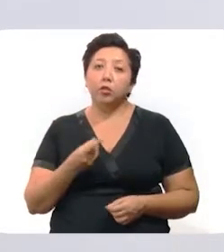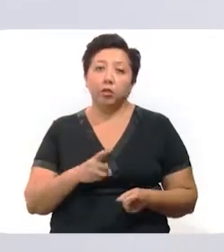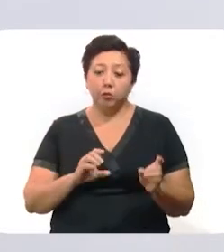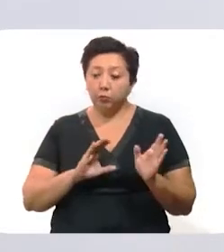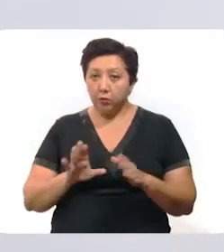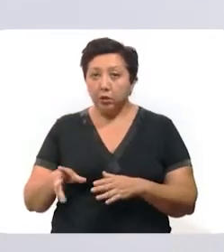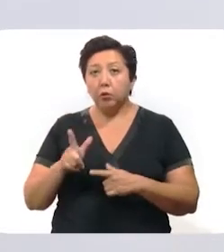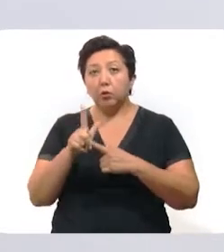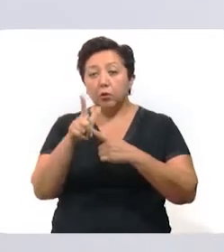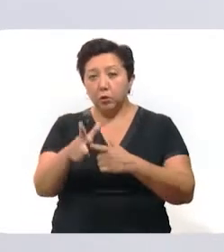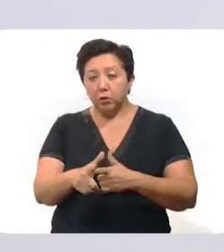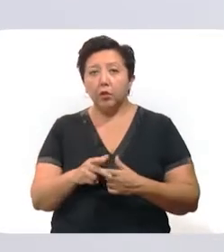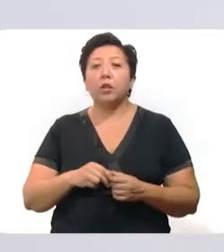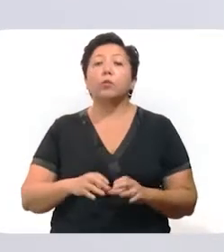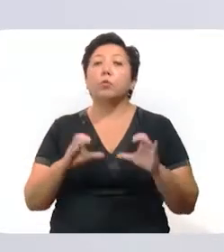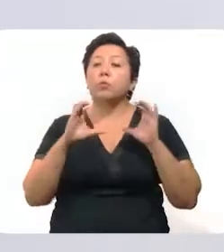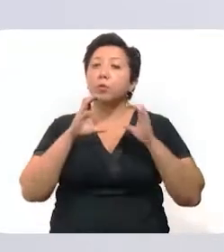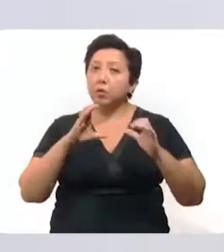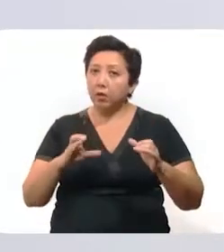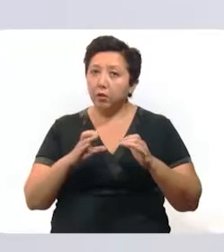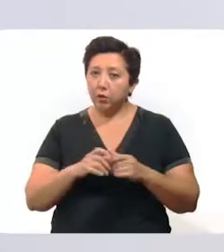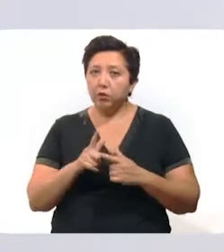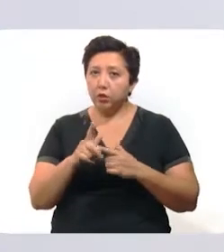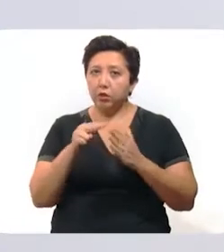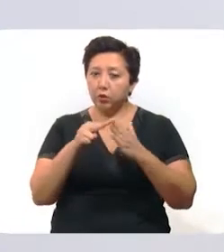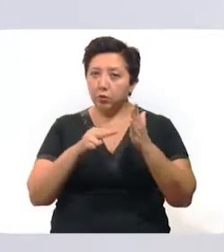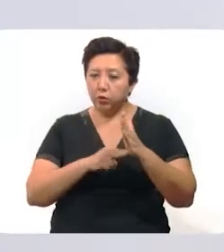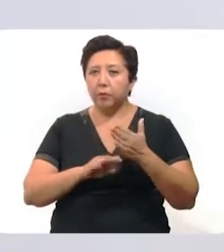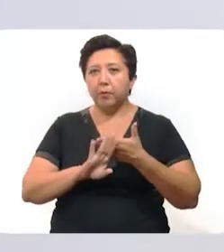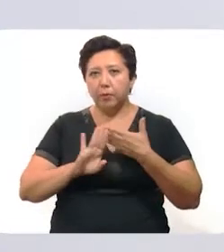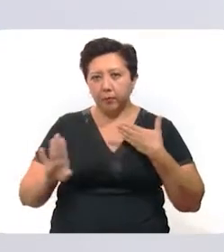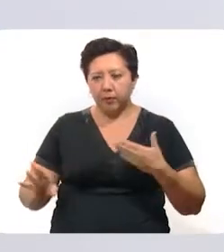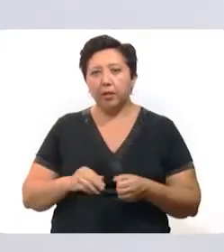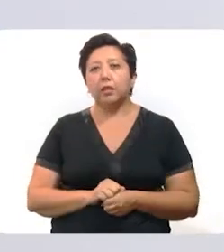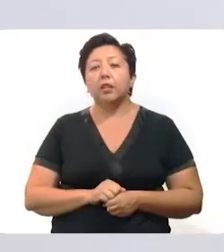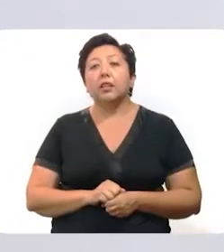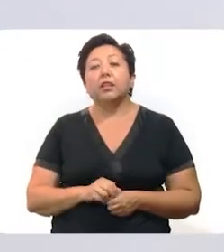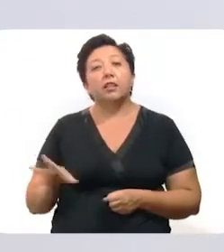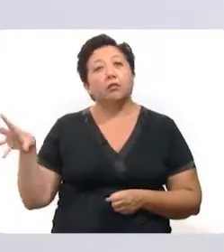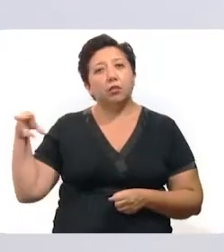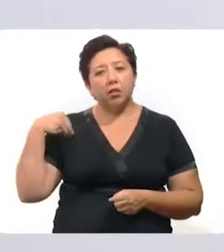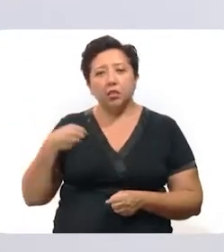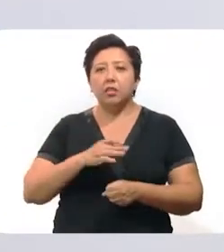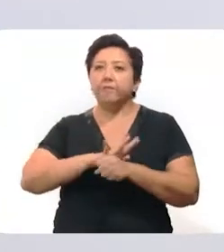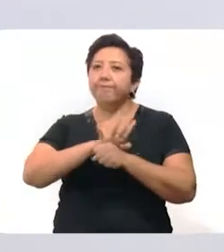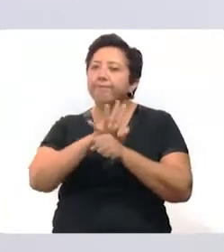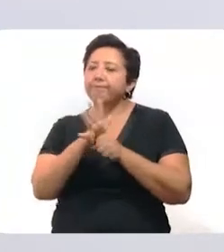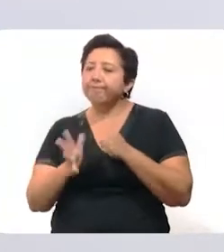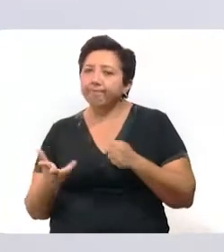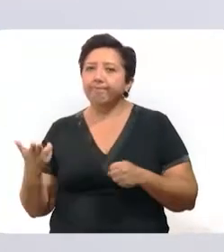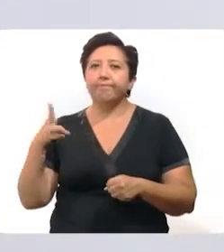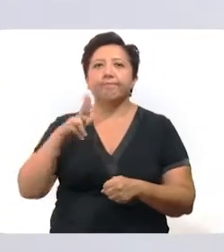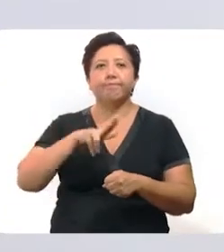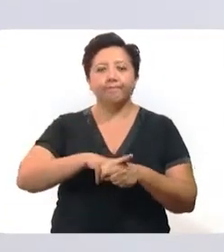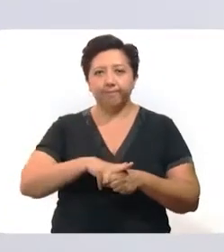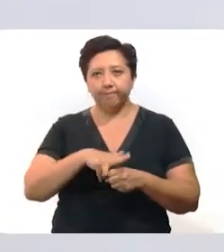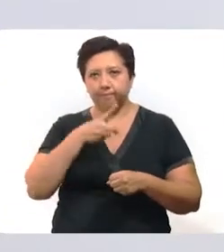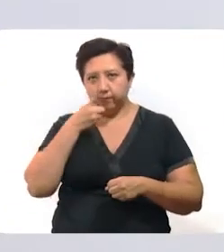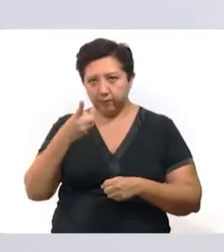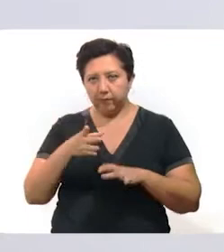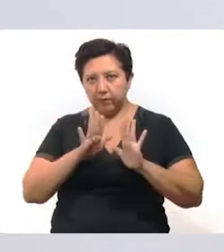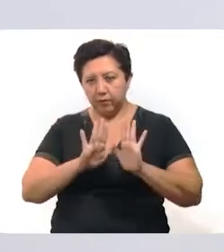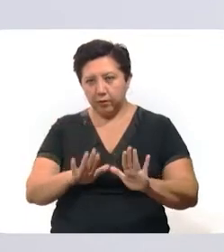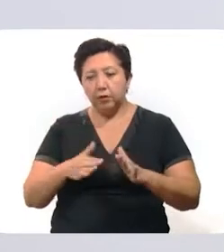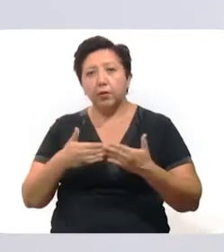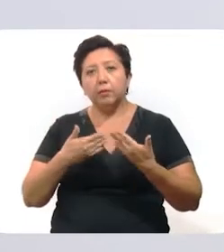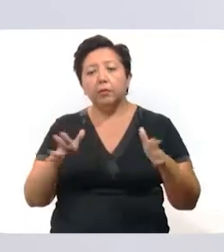la guardia y continuar actuando con responsabilidad y siguiendo las medidas sanitarias, para evitar comprometer nuestra capacidad hospitalaria e